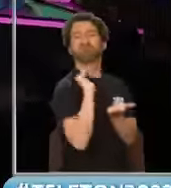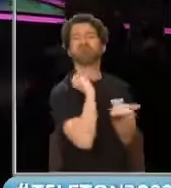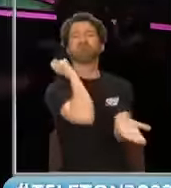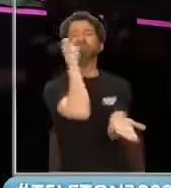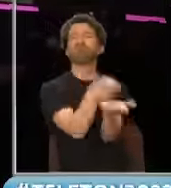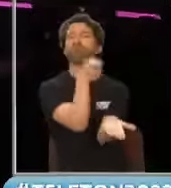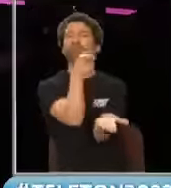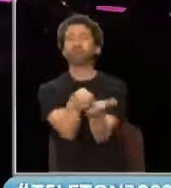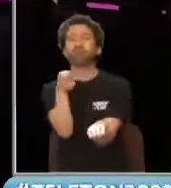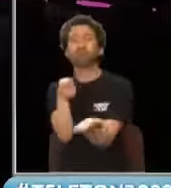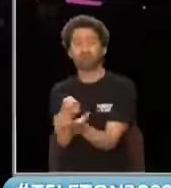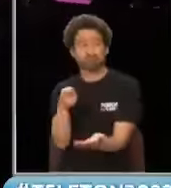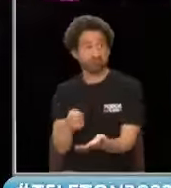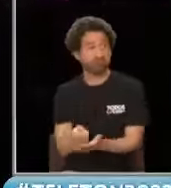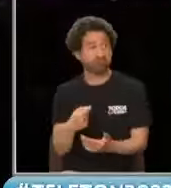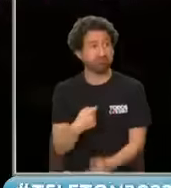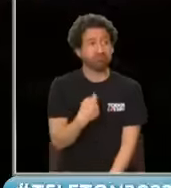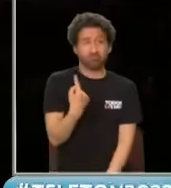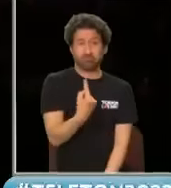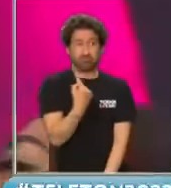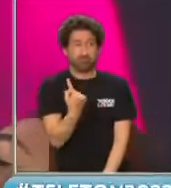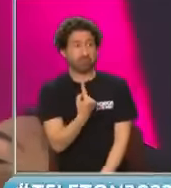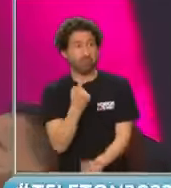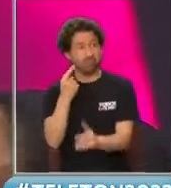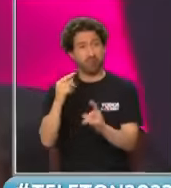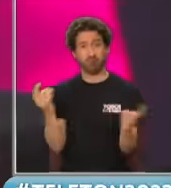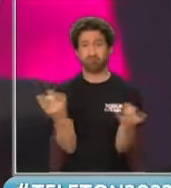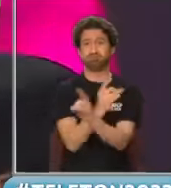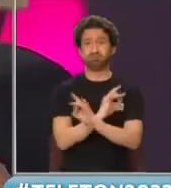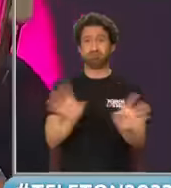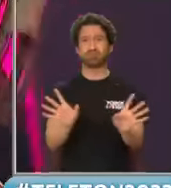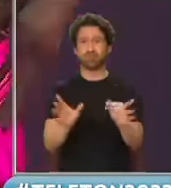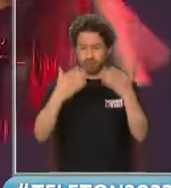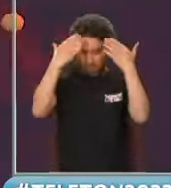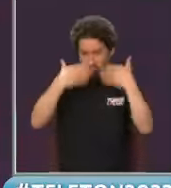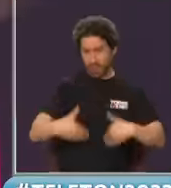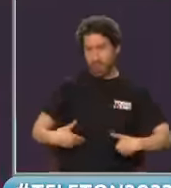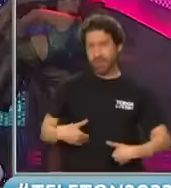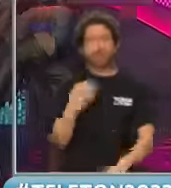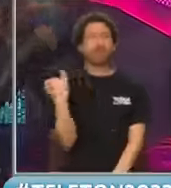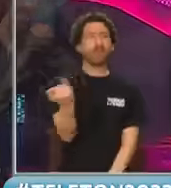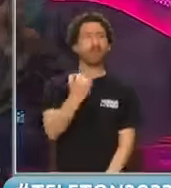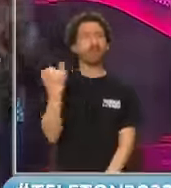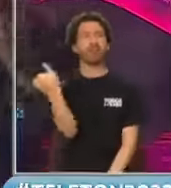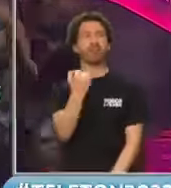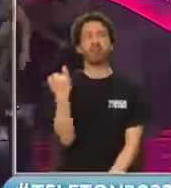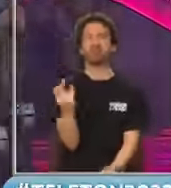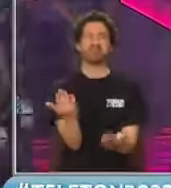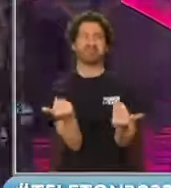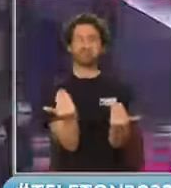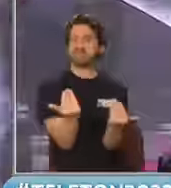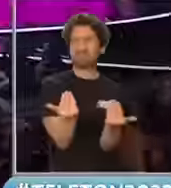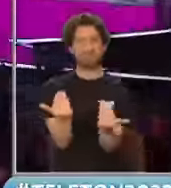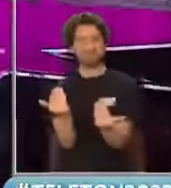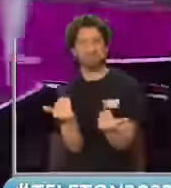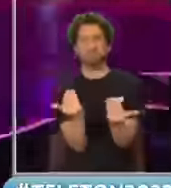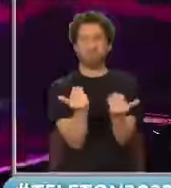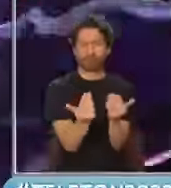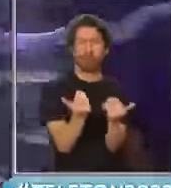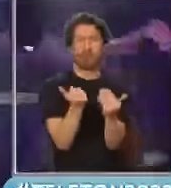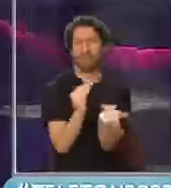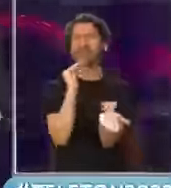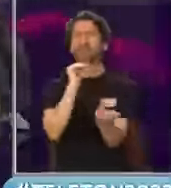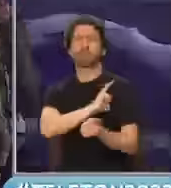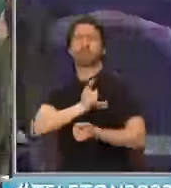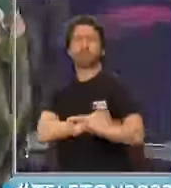solita. Soy tu diva favorita, una nena independiente no lo necesita. Sugar, sugar,